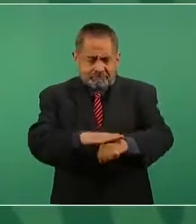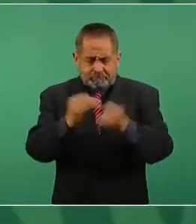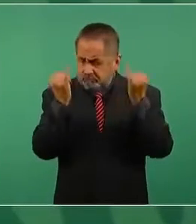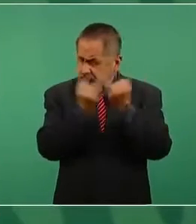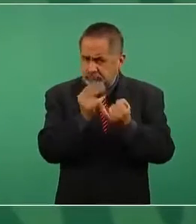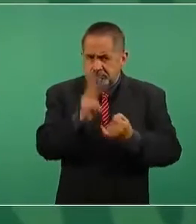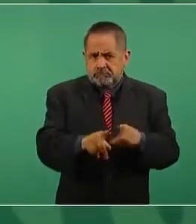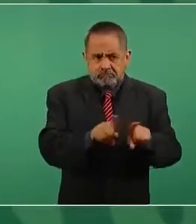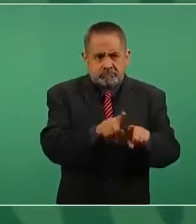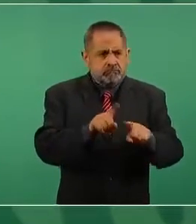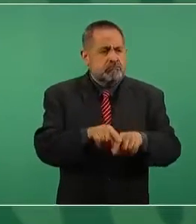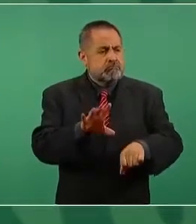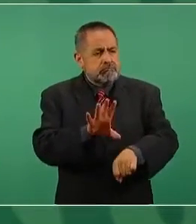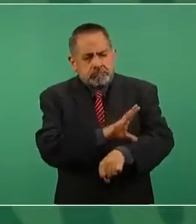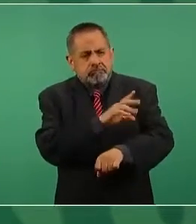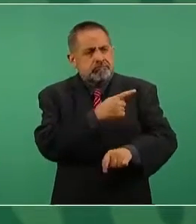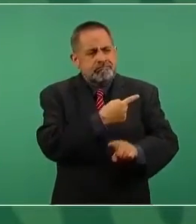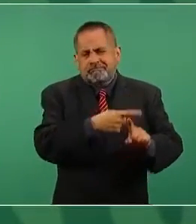de